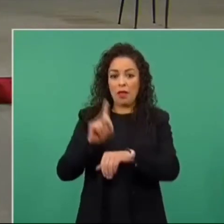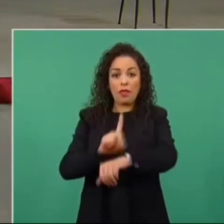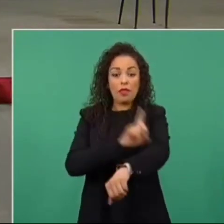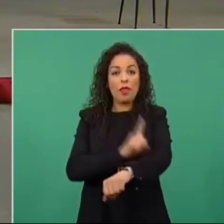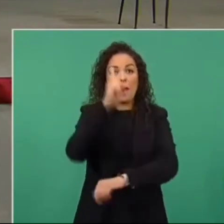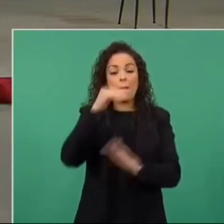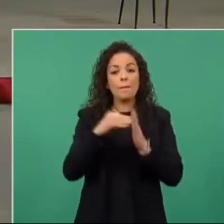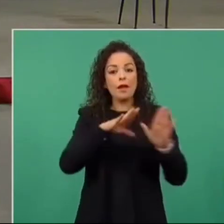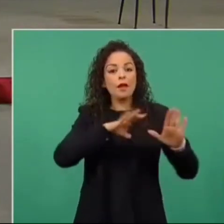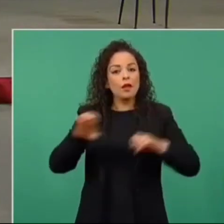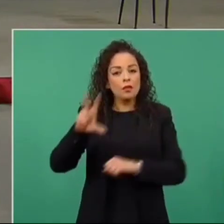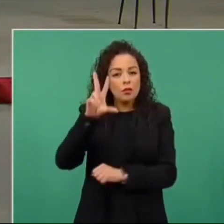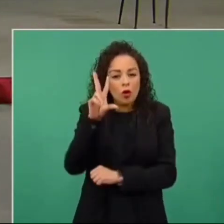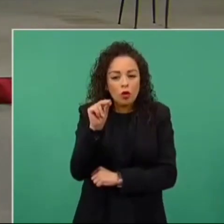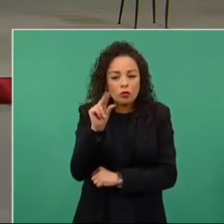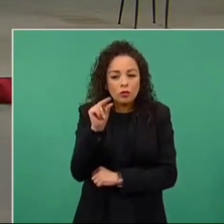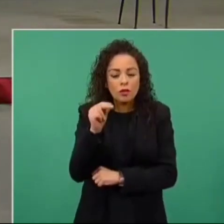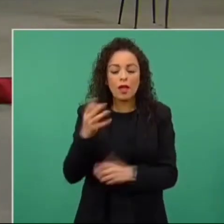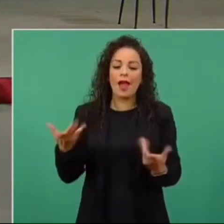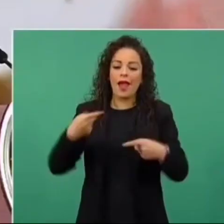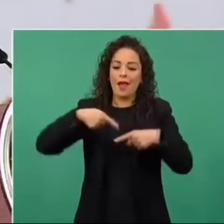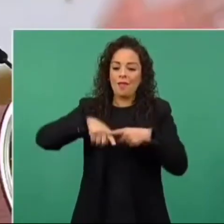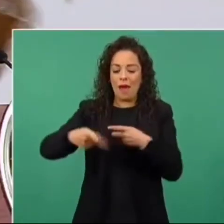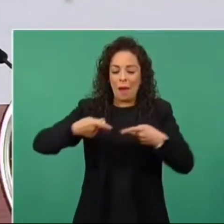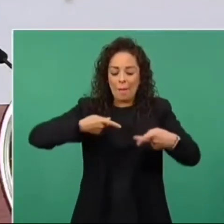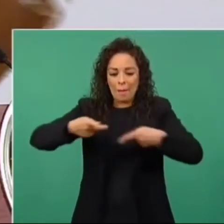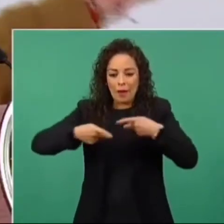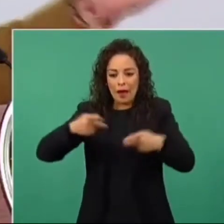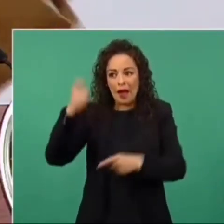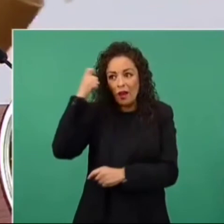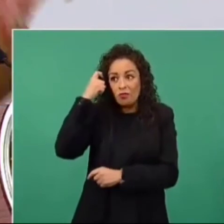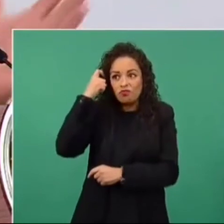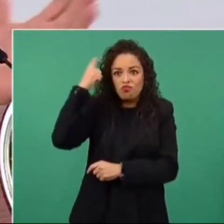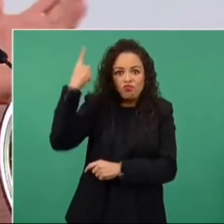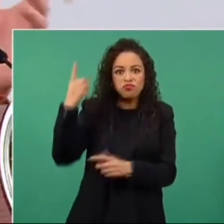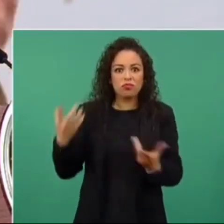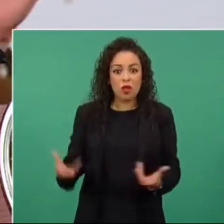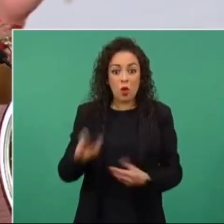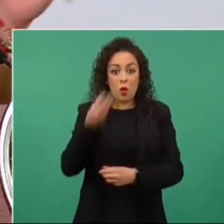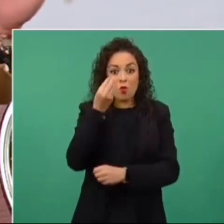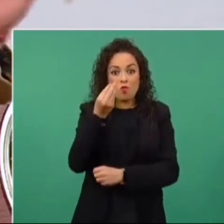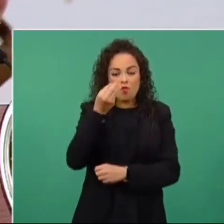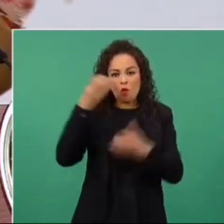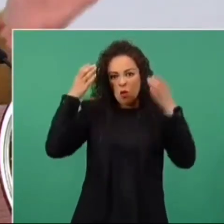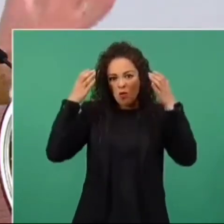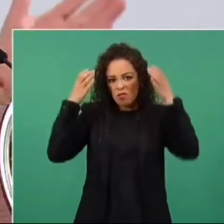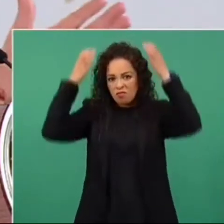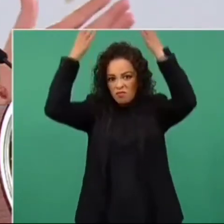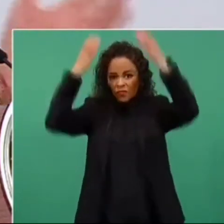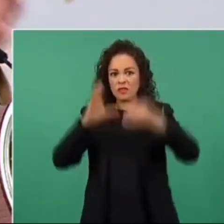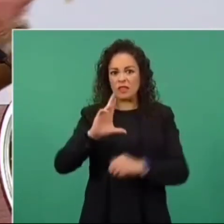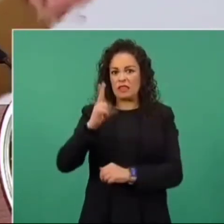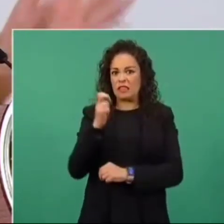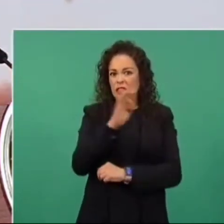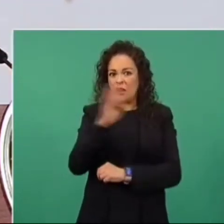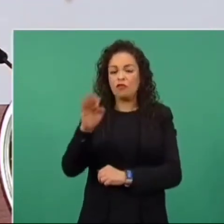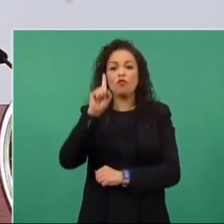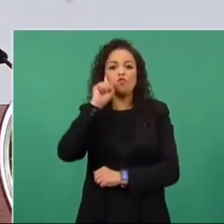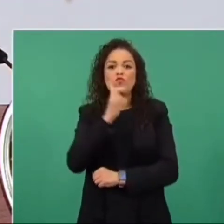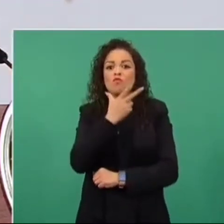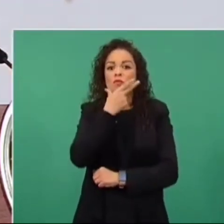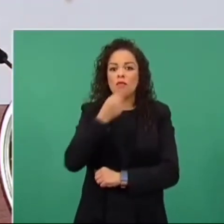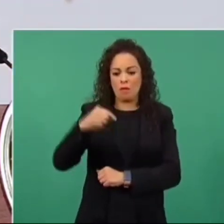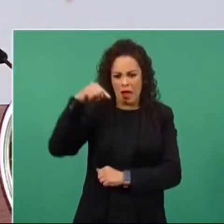preparando, inventando y compartiendo de parte de muchos chefs y muchas mujeres chefs del